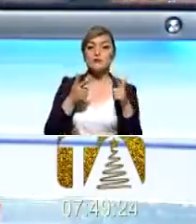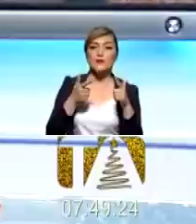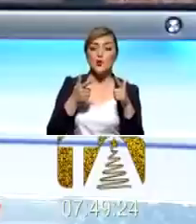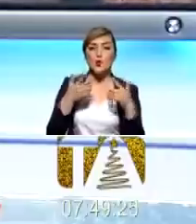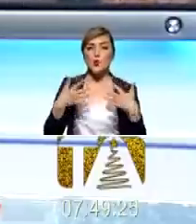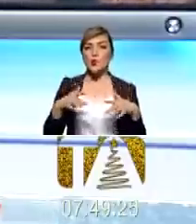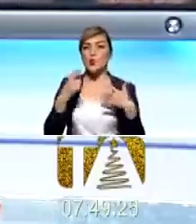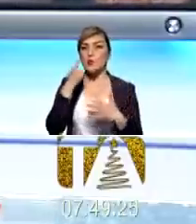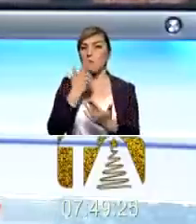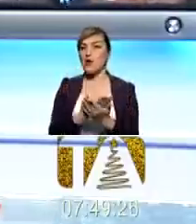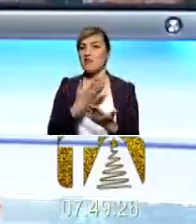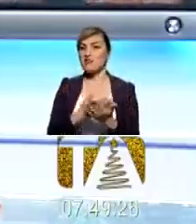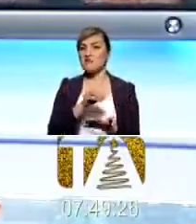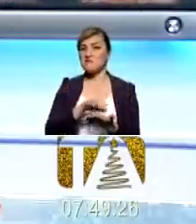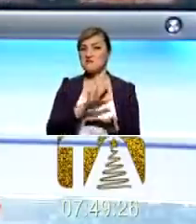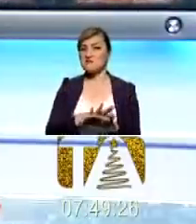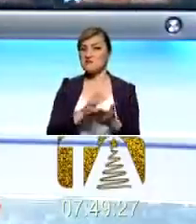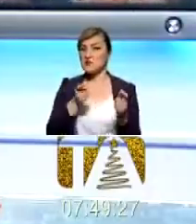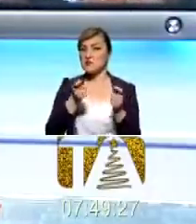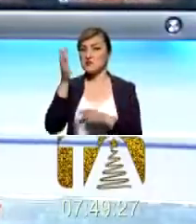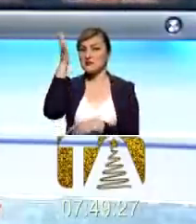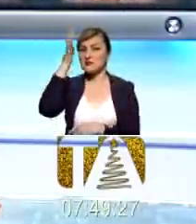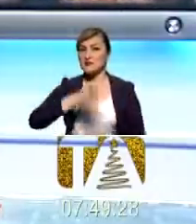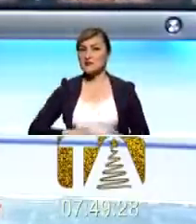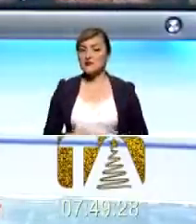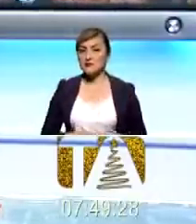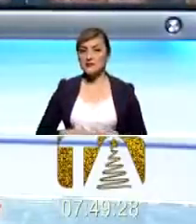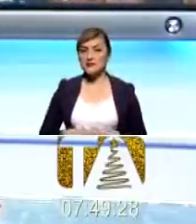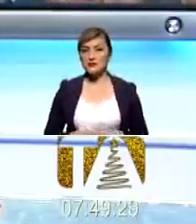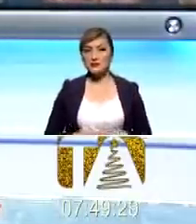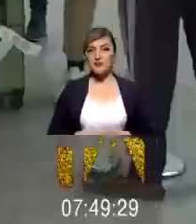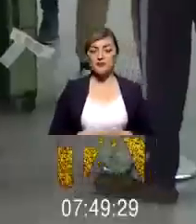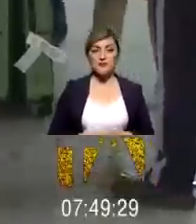el aeropuerto de Guayaquil no se realizaron los controles a quienes arribaron de España.